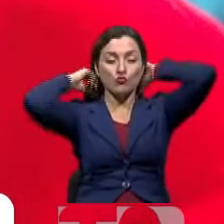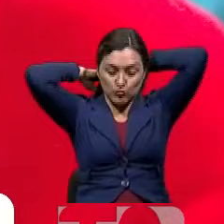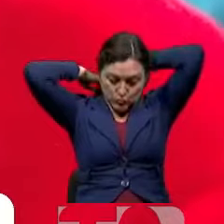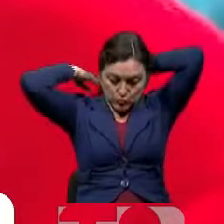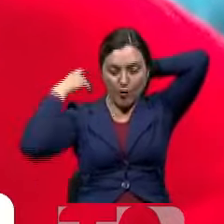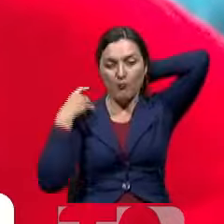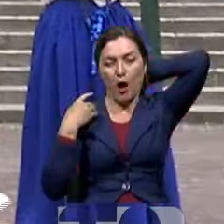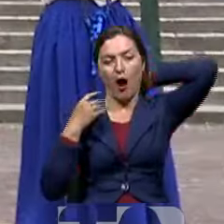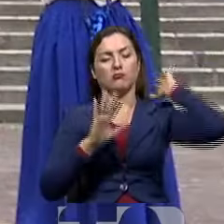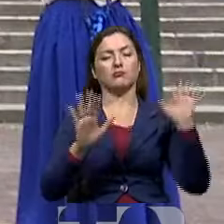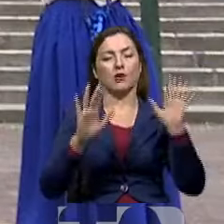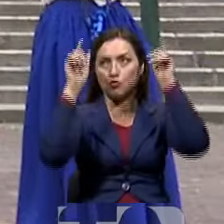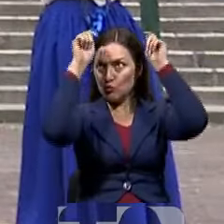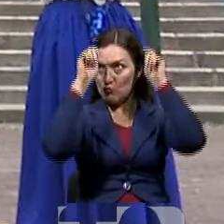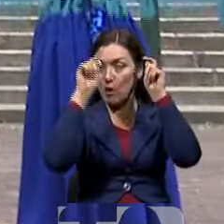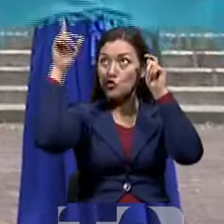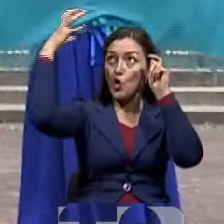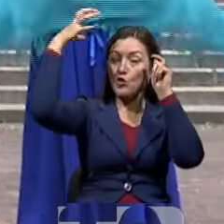para cubrirnos del sol.